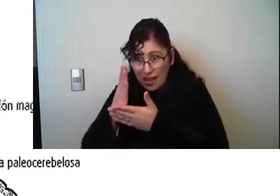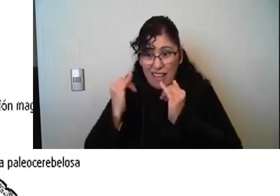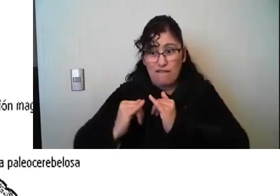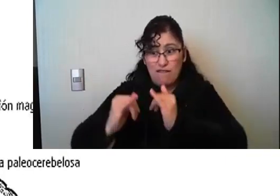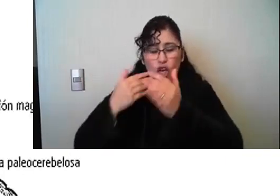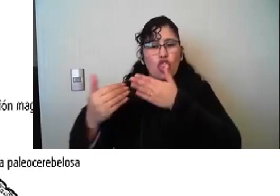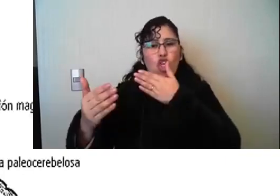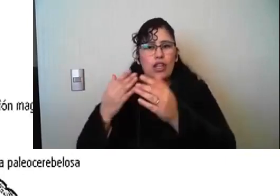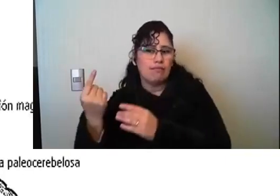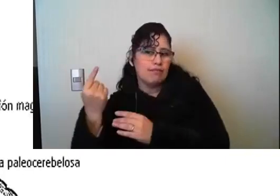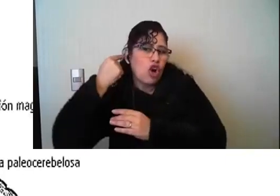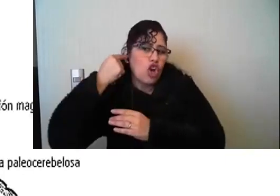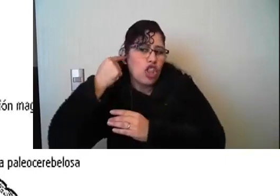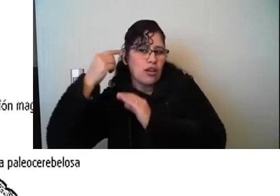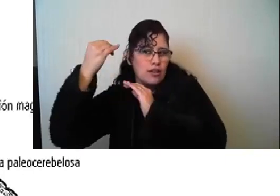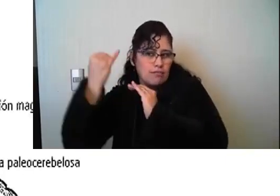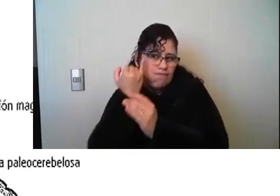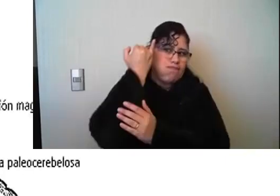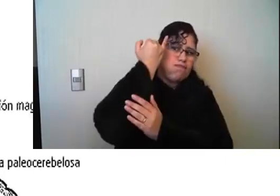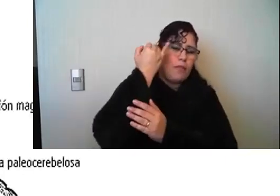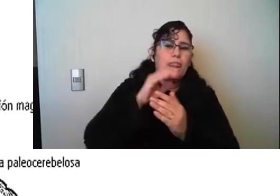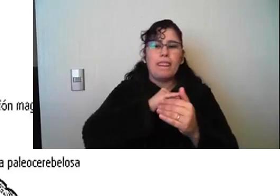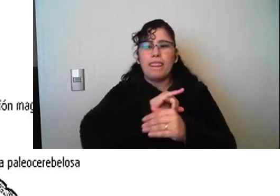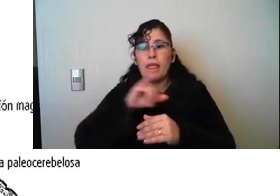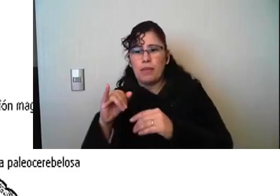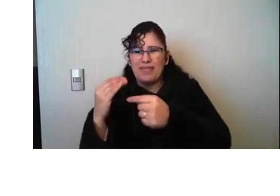este sistema de la médula espinal hacia el cerebelo.